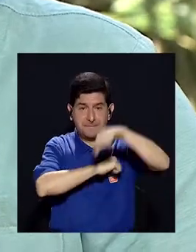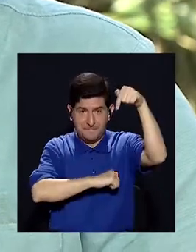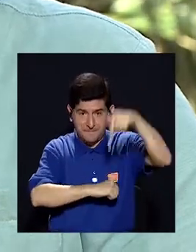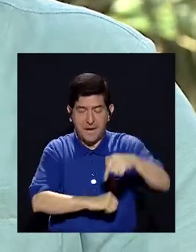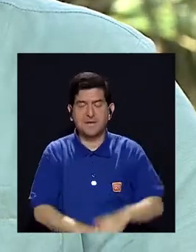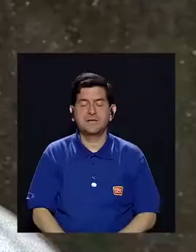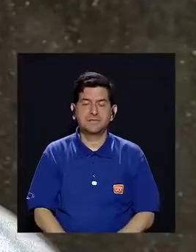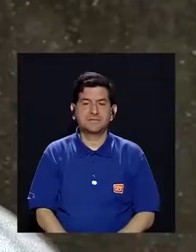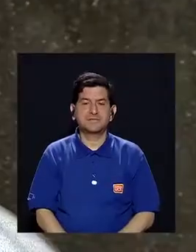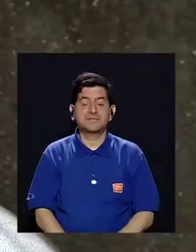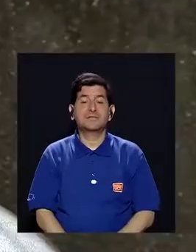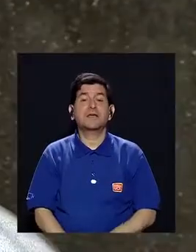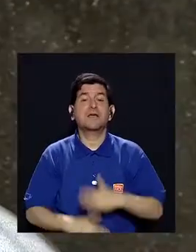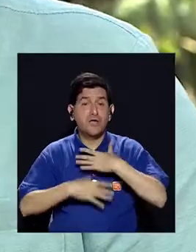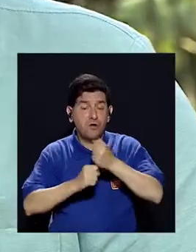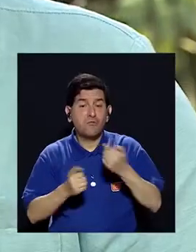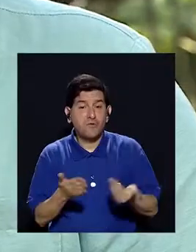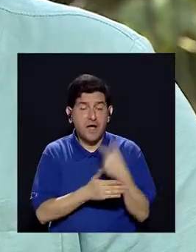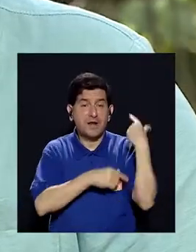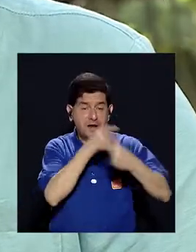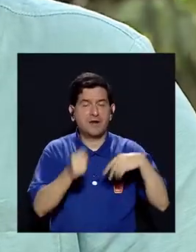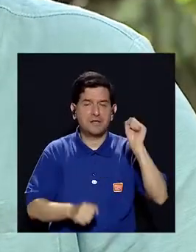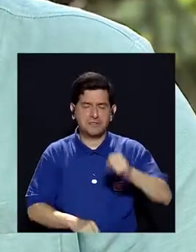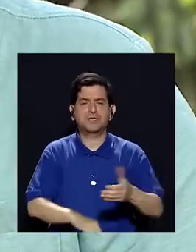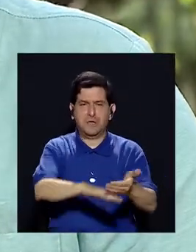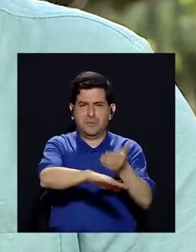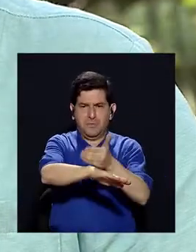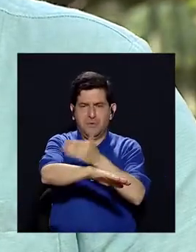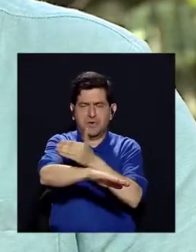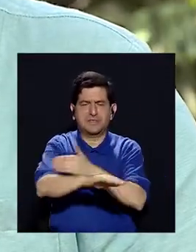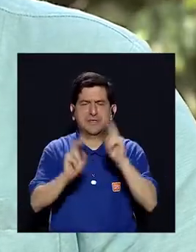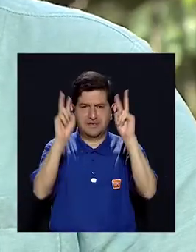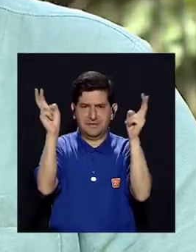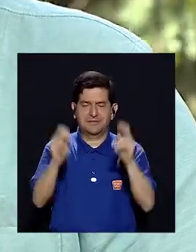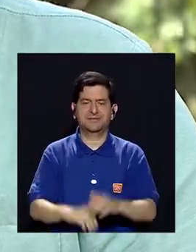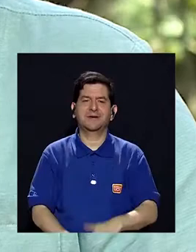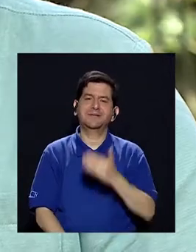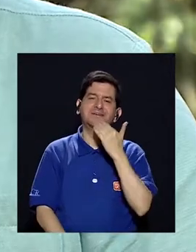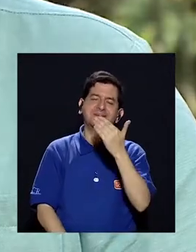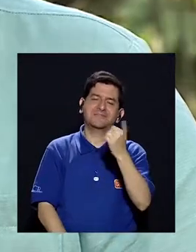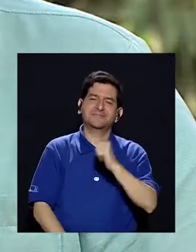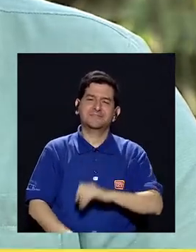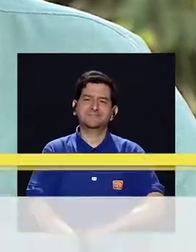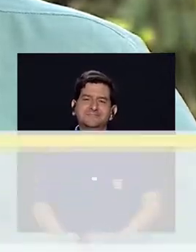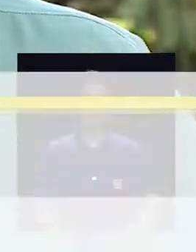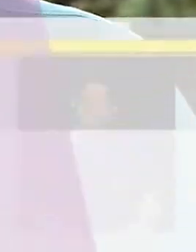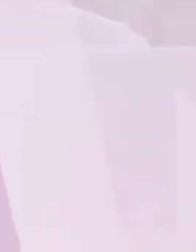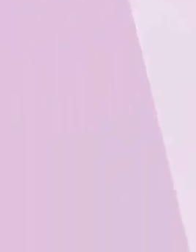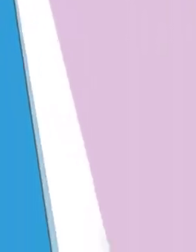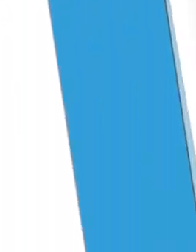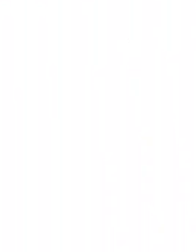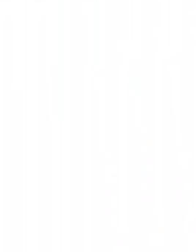Y confiar en las nuevas generaciones. Ajá, que va adelante en el tema. Así es. Gracias. Gracias.